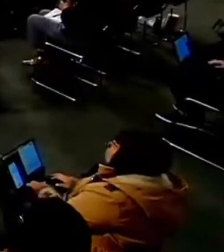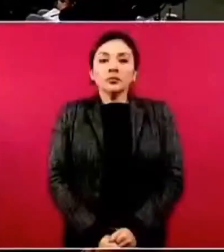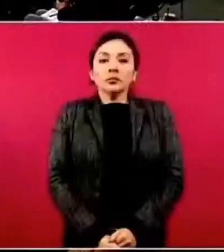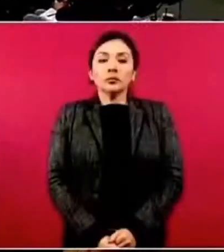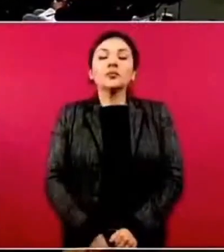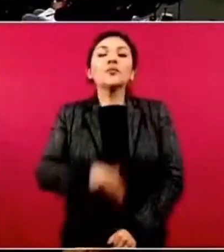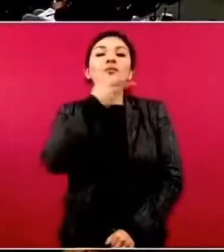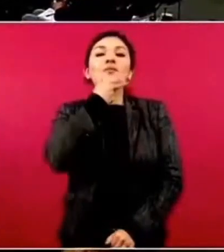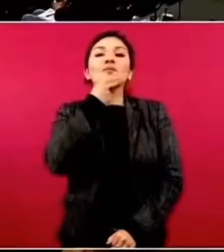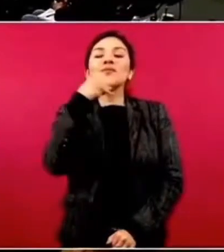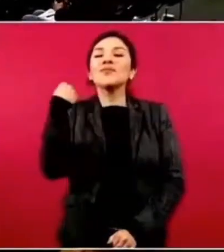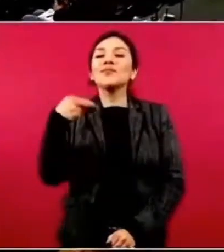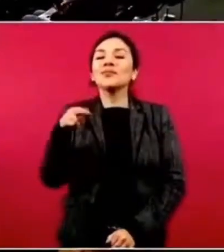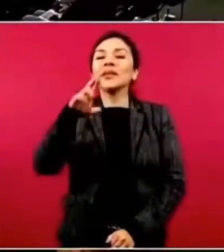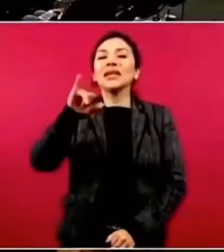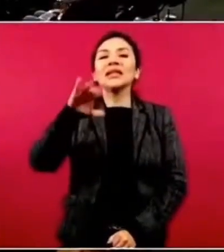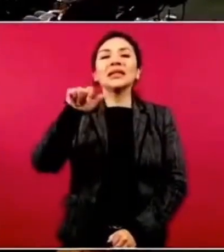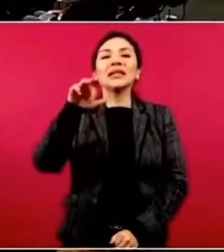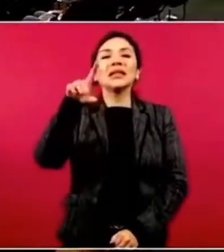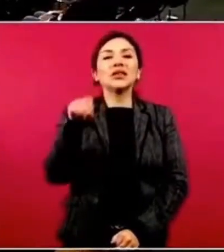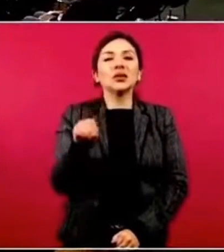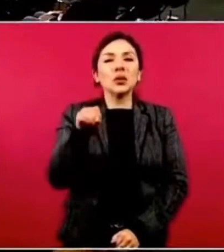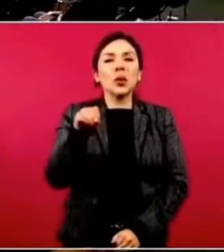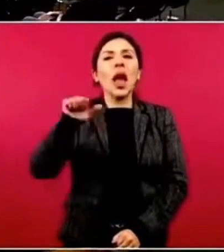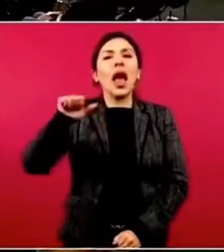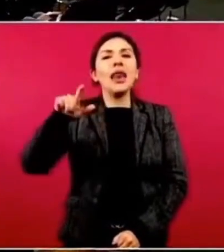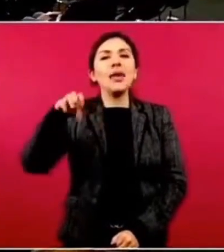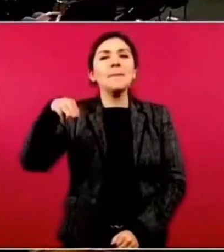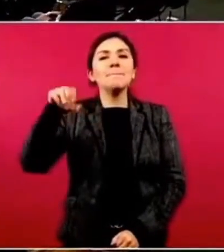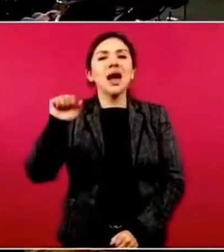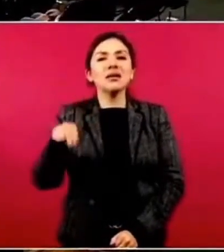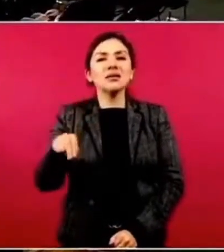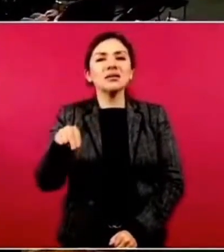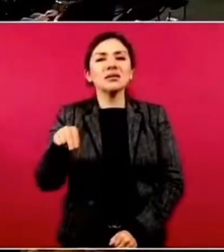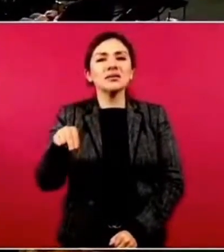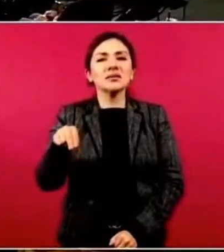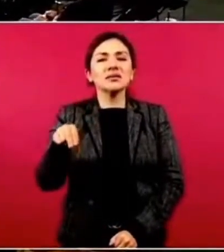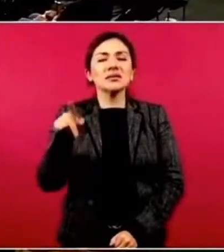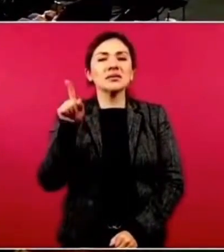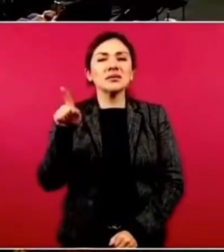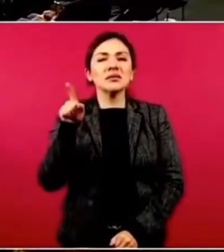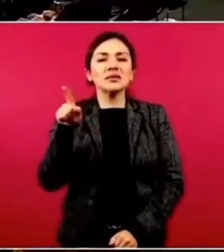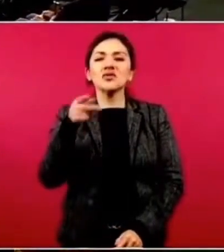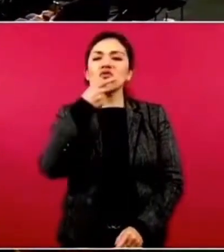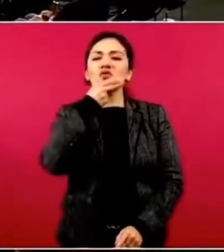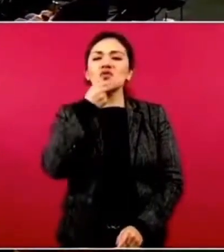No. uno que